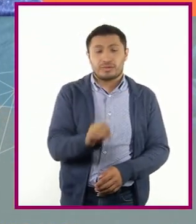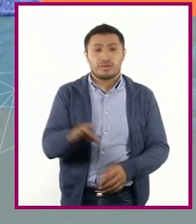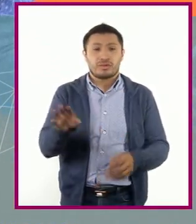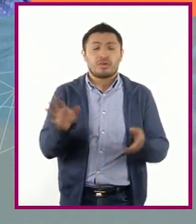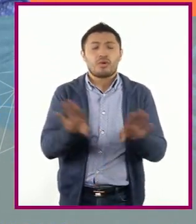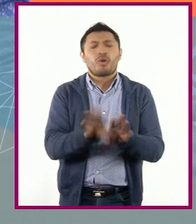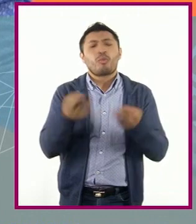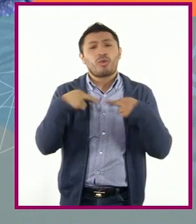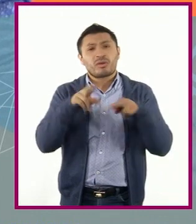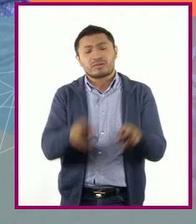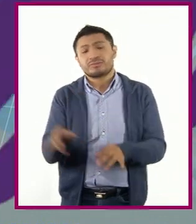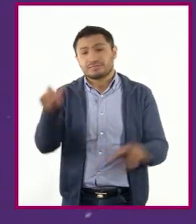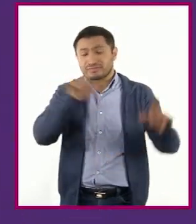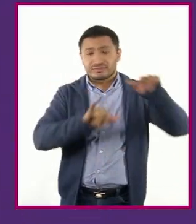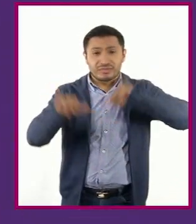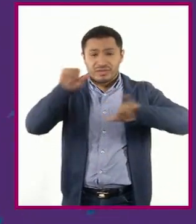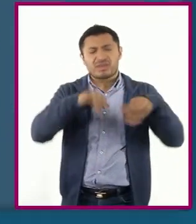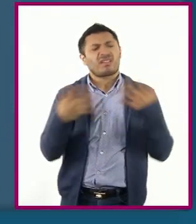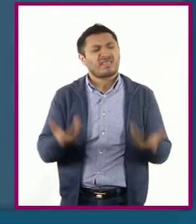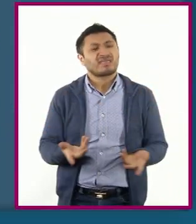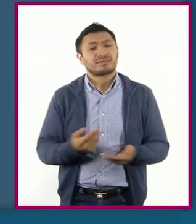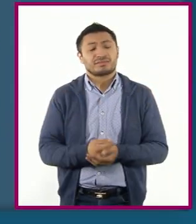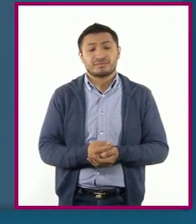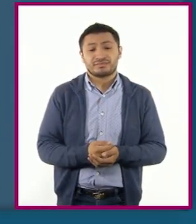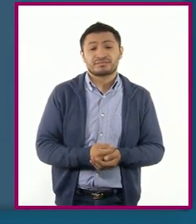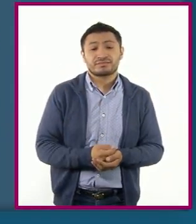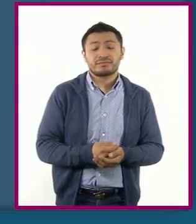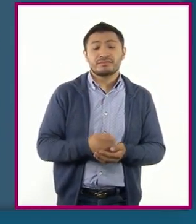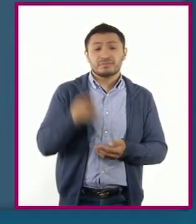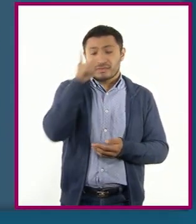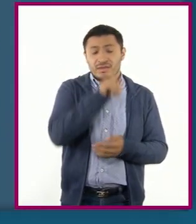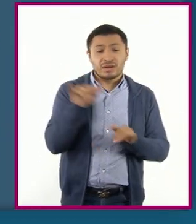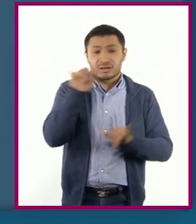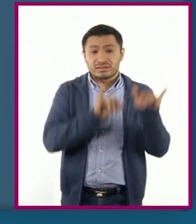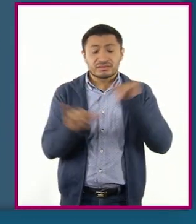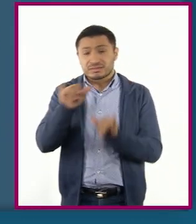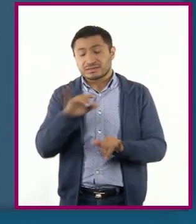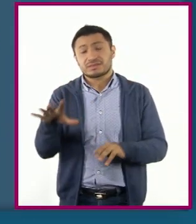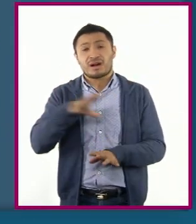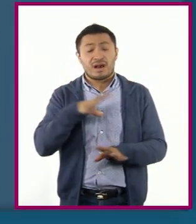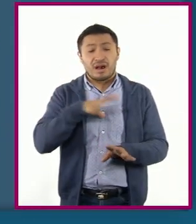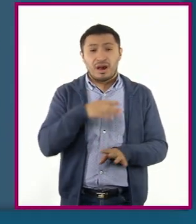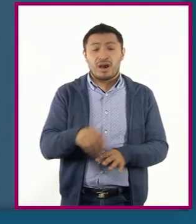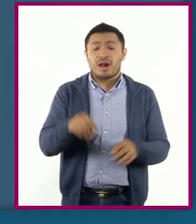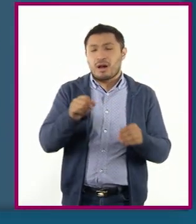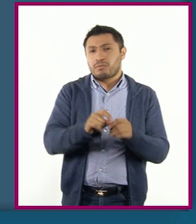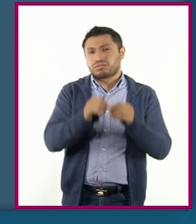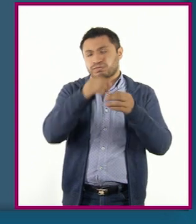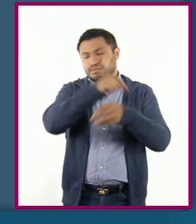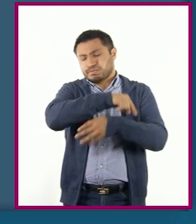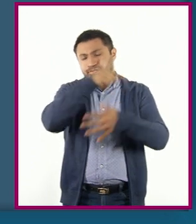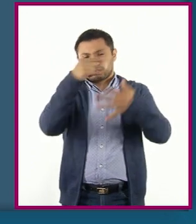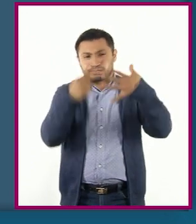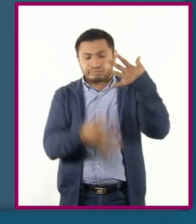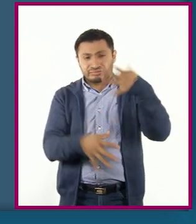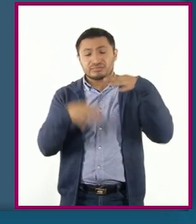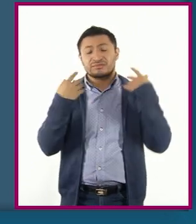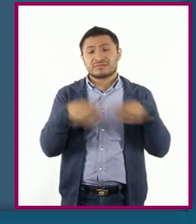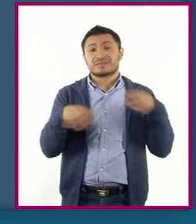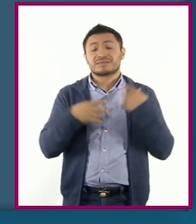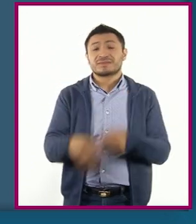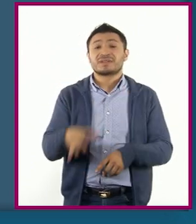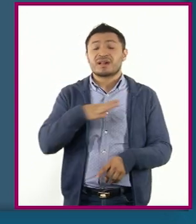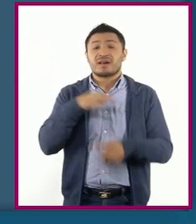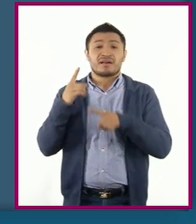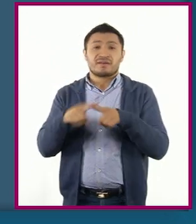estas sustancias en lenguaje químico? El lenguaje químico está constituido por un amplio vocabulario que incluye diferentes